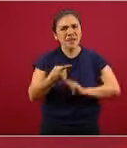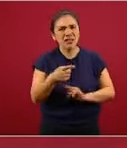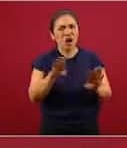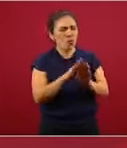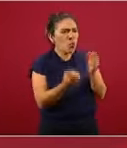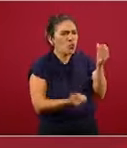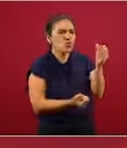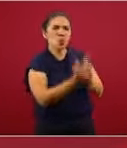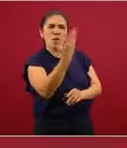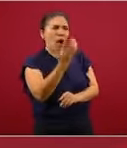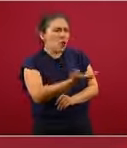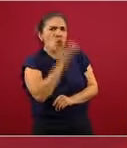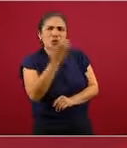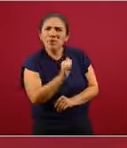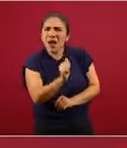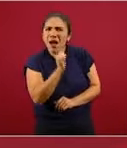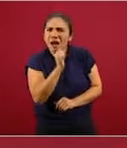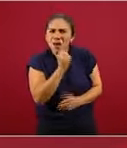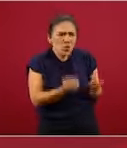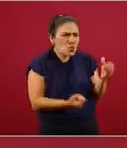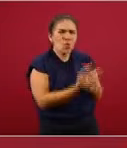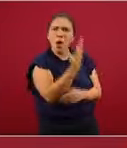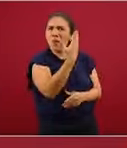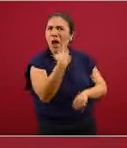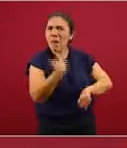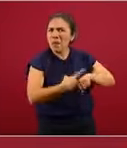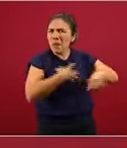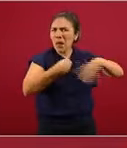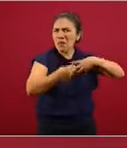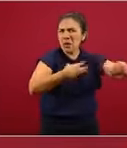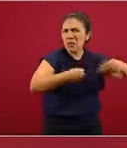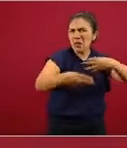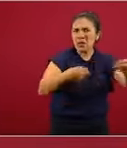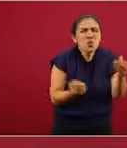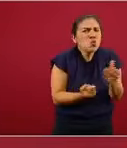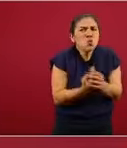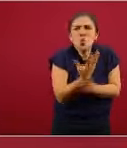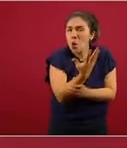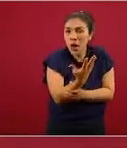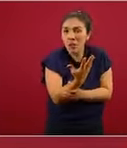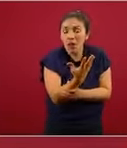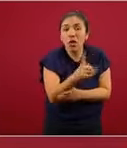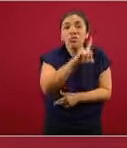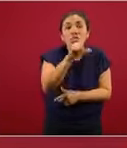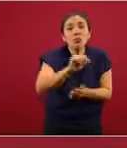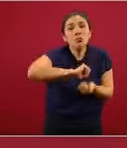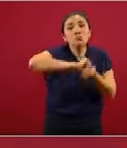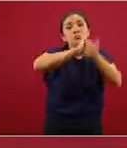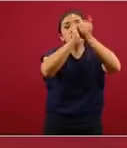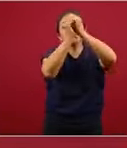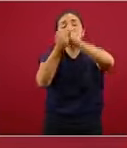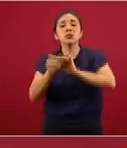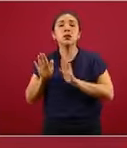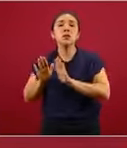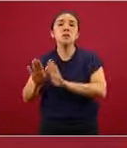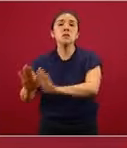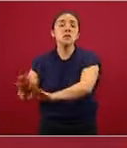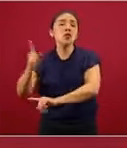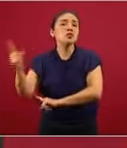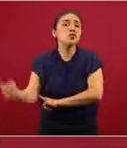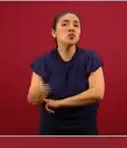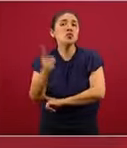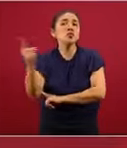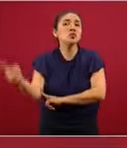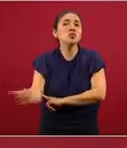como inusuales, en este caso es una enfermedad genuinamente emergente, y después ya se quedan como